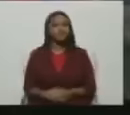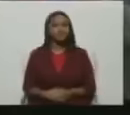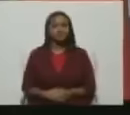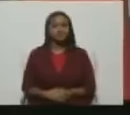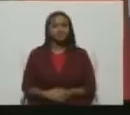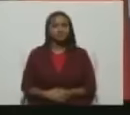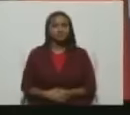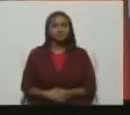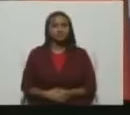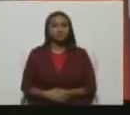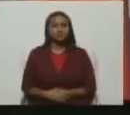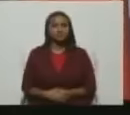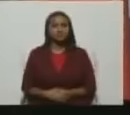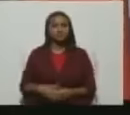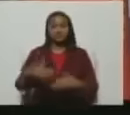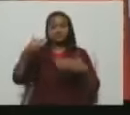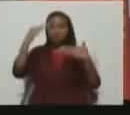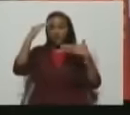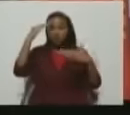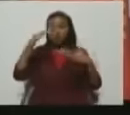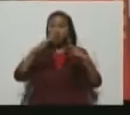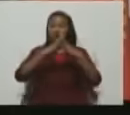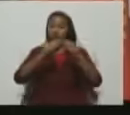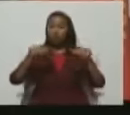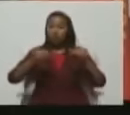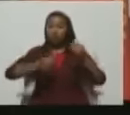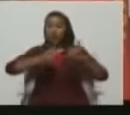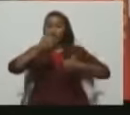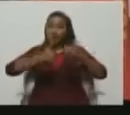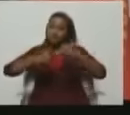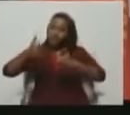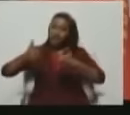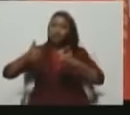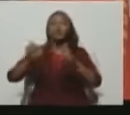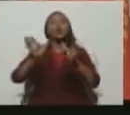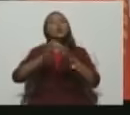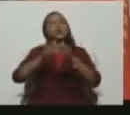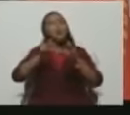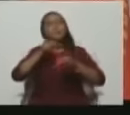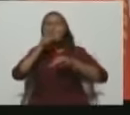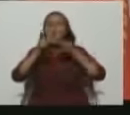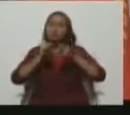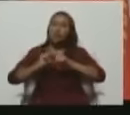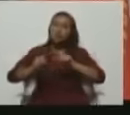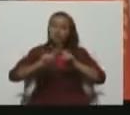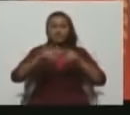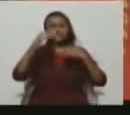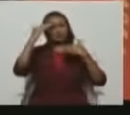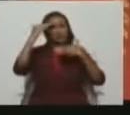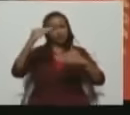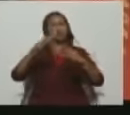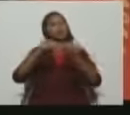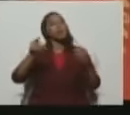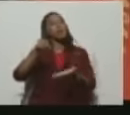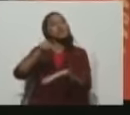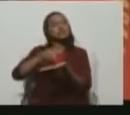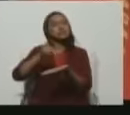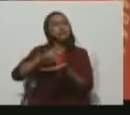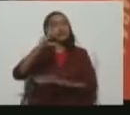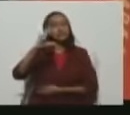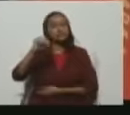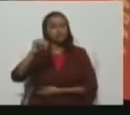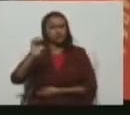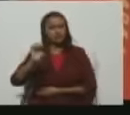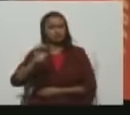Saludos a todos los candidatos, representantes de partido, participantes en el proceso electoral.